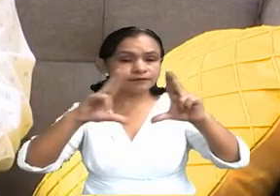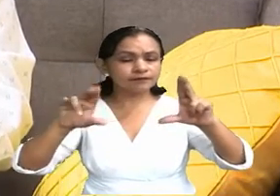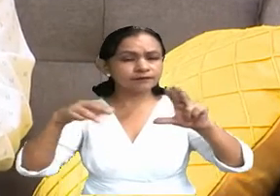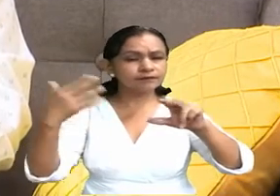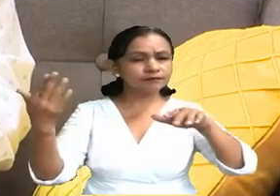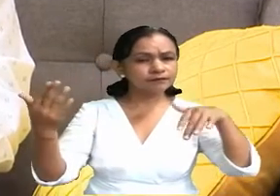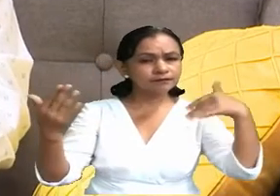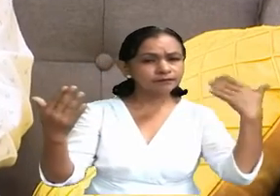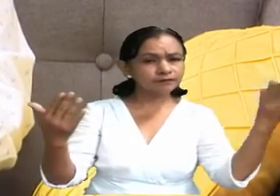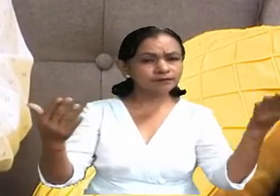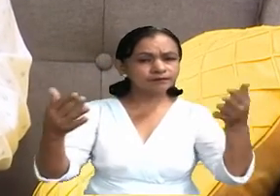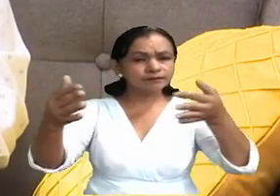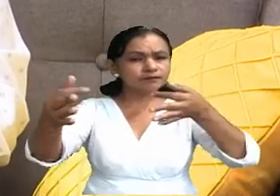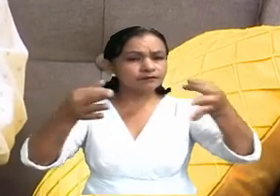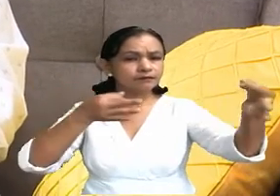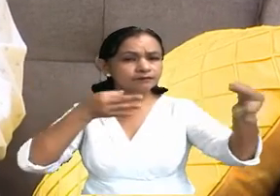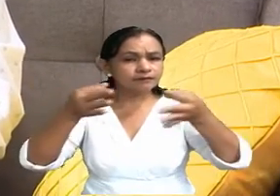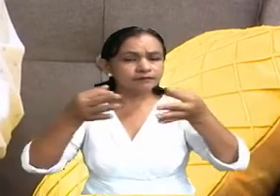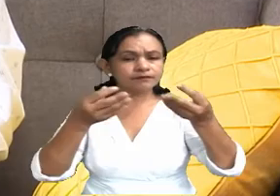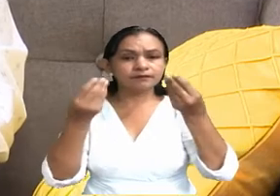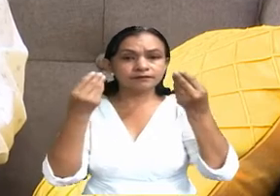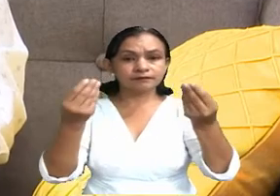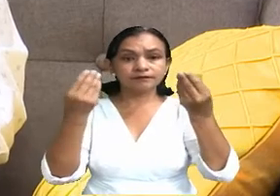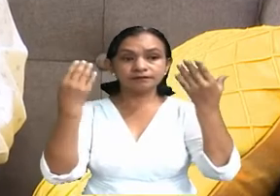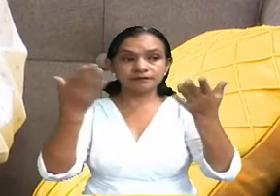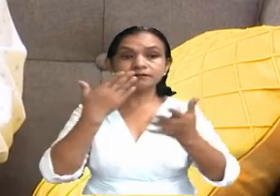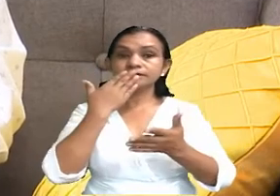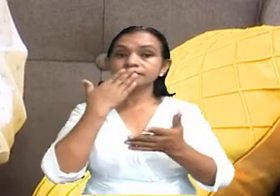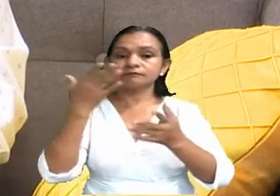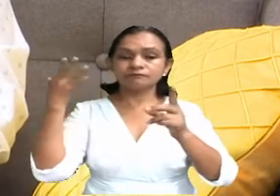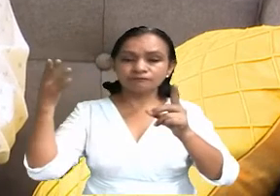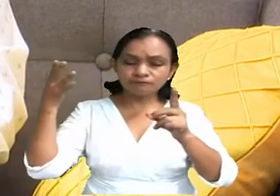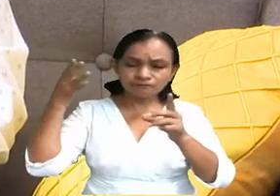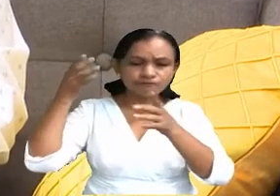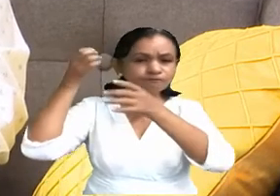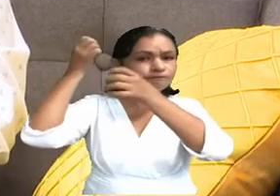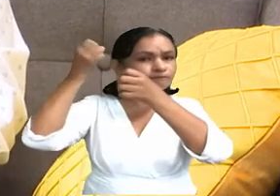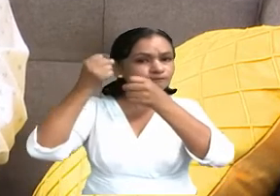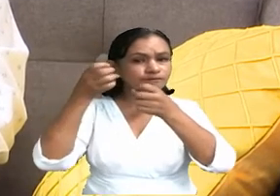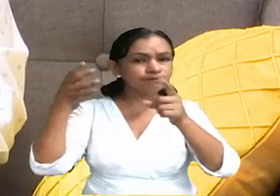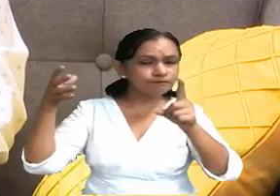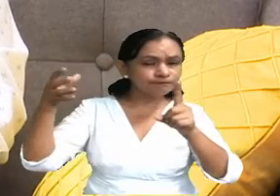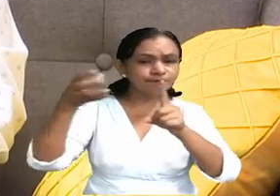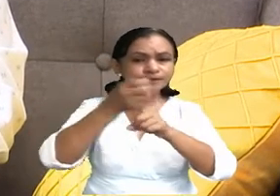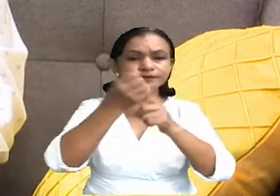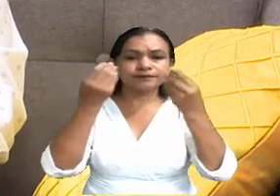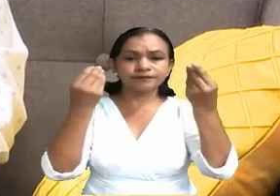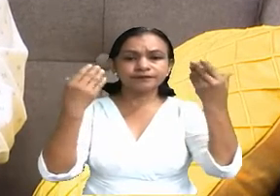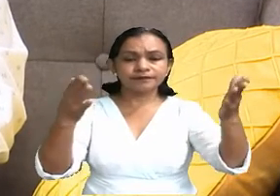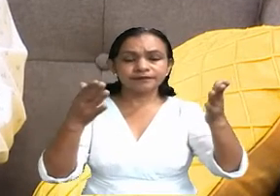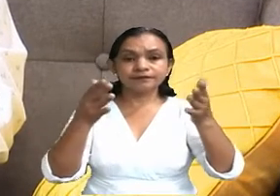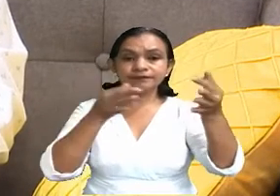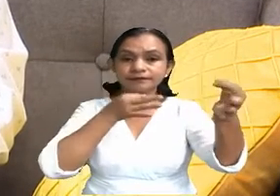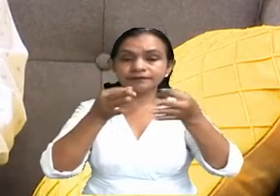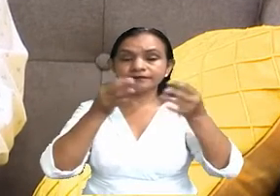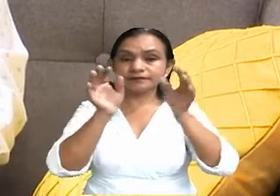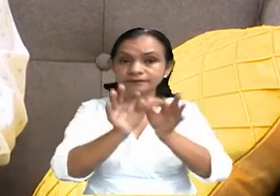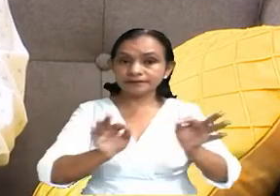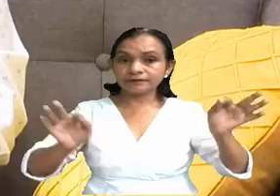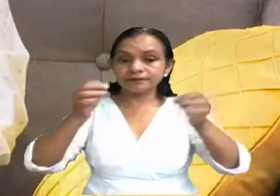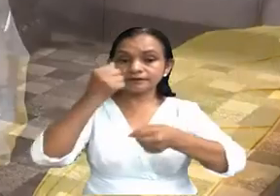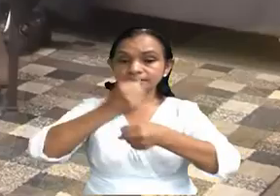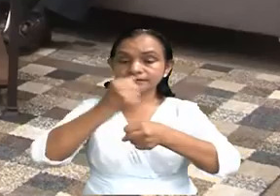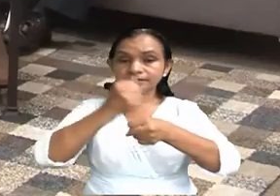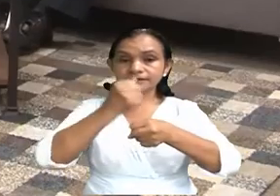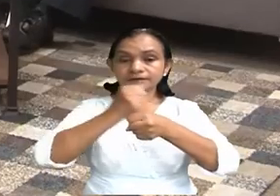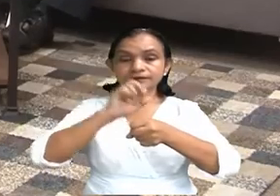nos pudiese hacer, entiendo que hay bastantes conquistas, pero si nos pudiese hacer un resumen sobre las principales líneas de trabajo establecidas